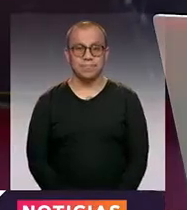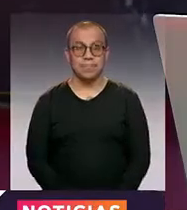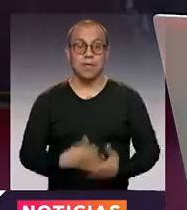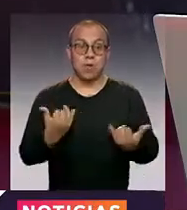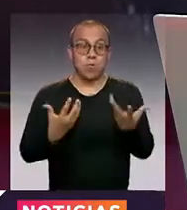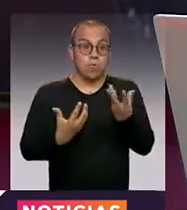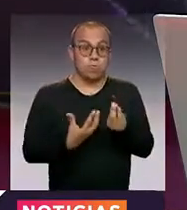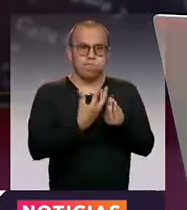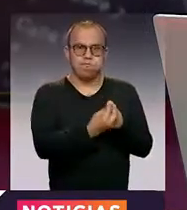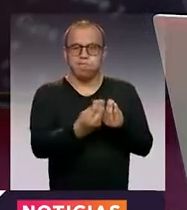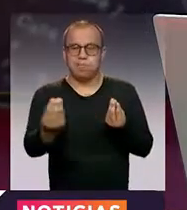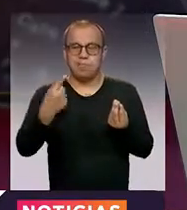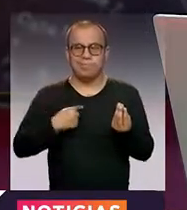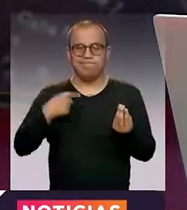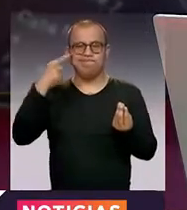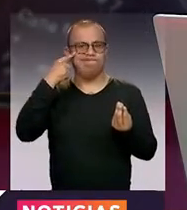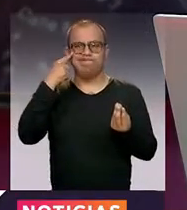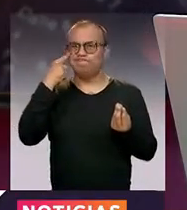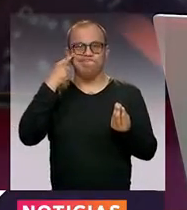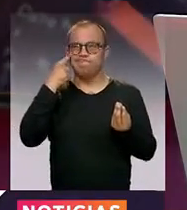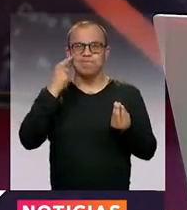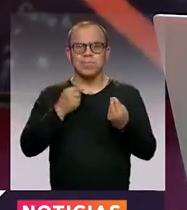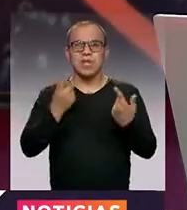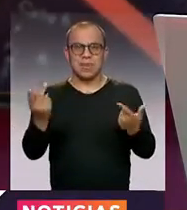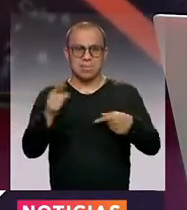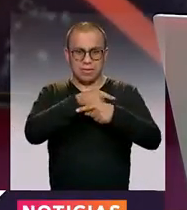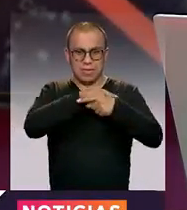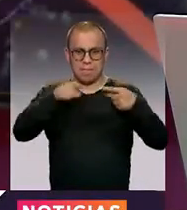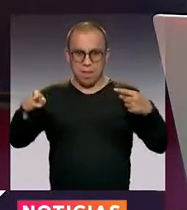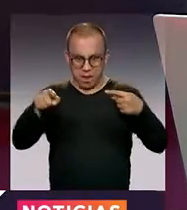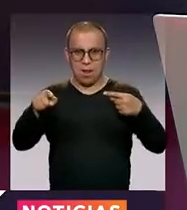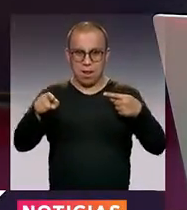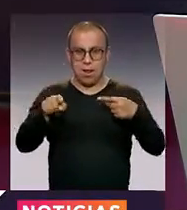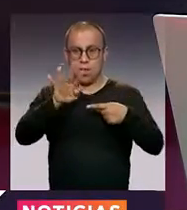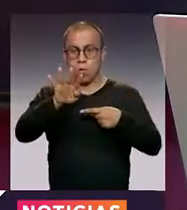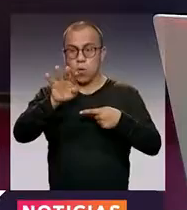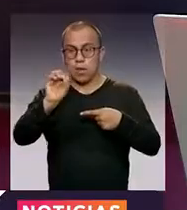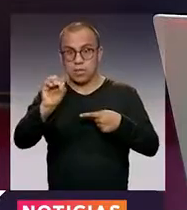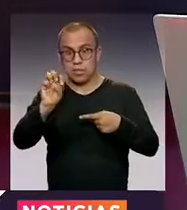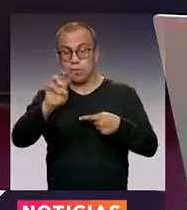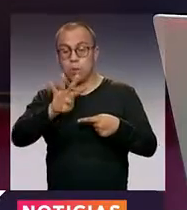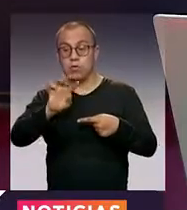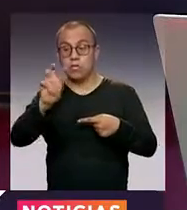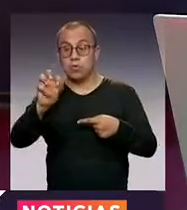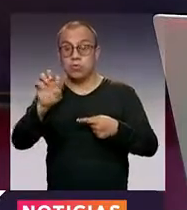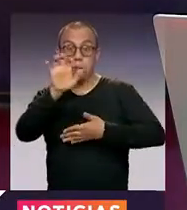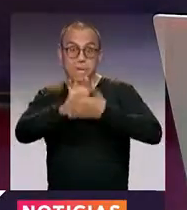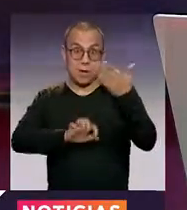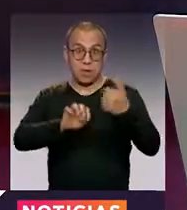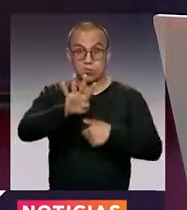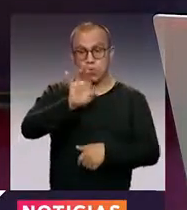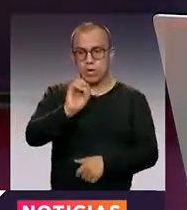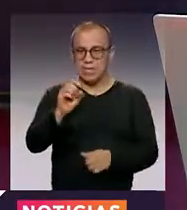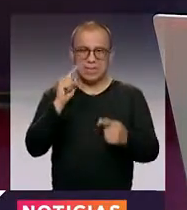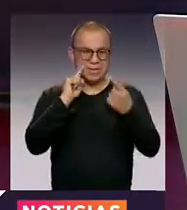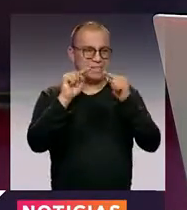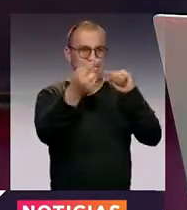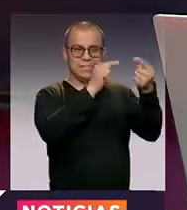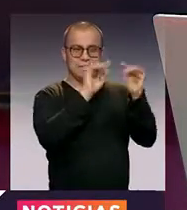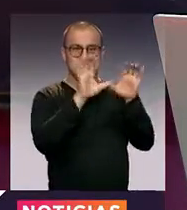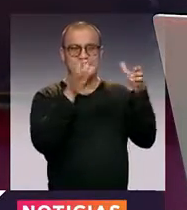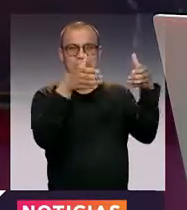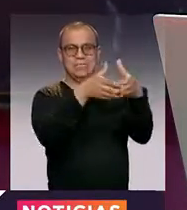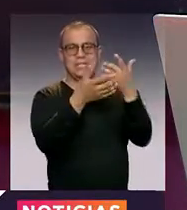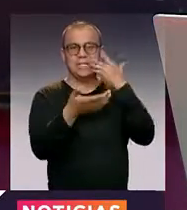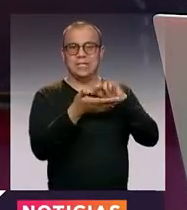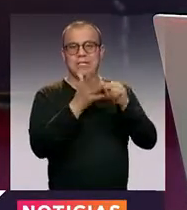Los gremios consideran que no es prudente reducir la jornada laboral. Aseguran que el proyecto que discute el Congreso de la República constituye